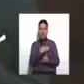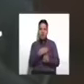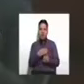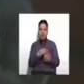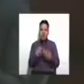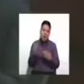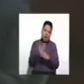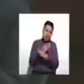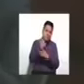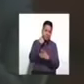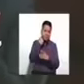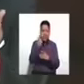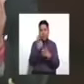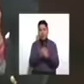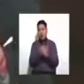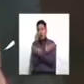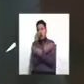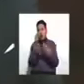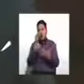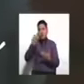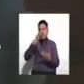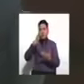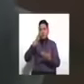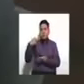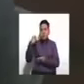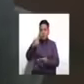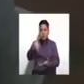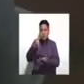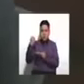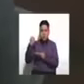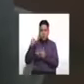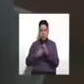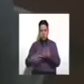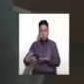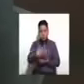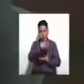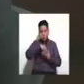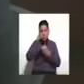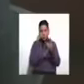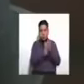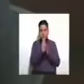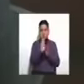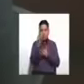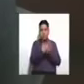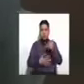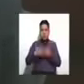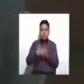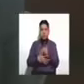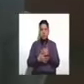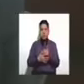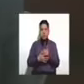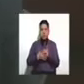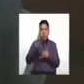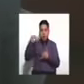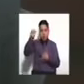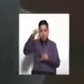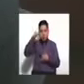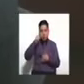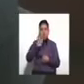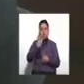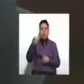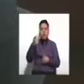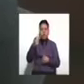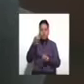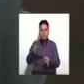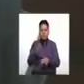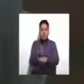dicho acá que es que lo que necesitábamos era capitalizar la financiera de desarrollo nacional. Hay que recordar que el programa de 4G fue